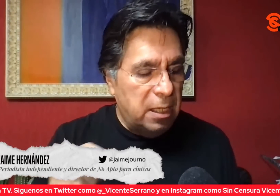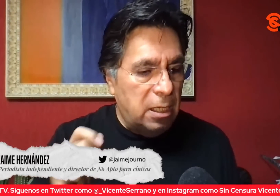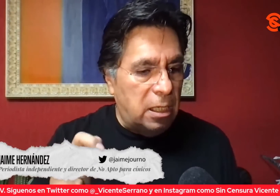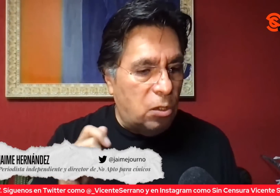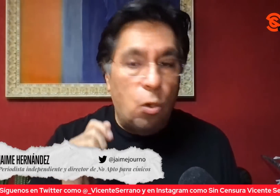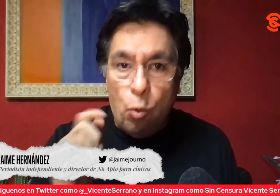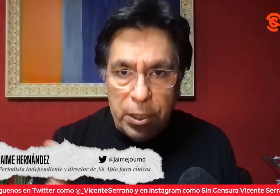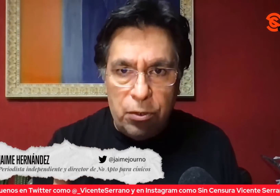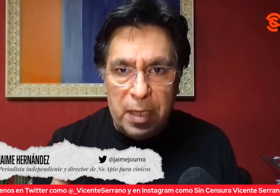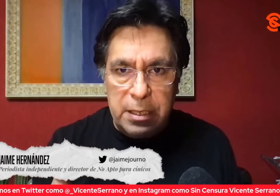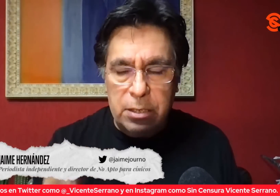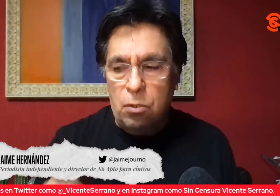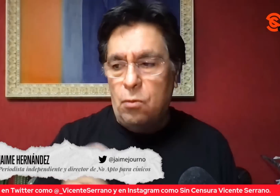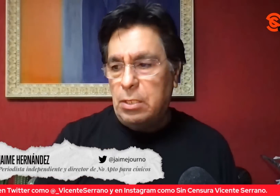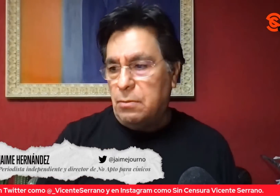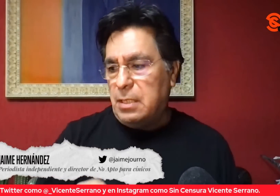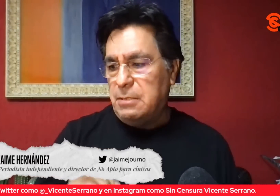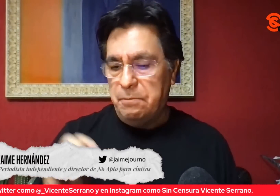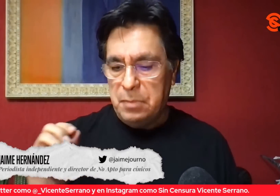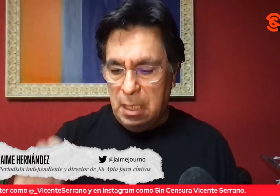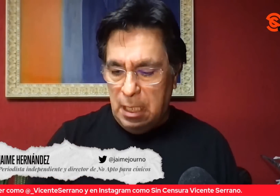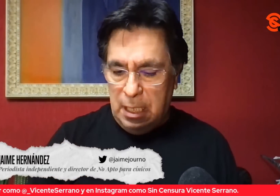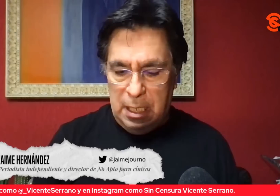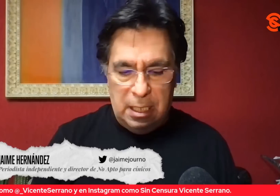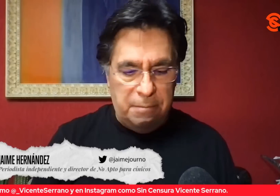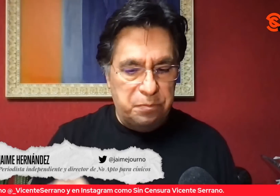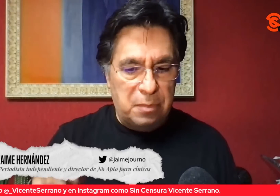quizá concuerdo más.